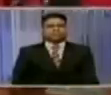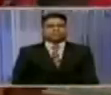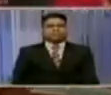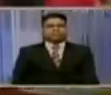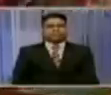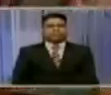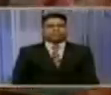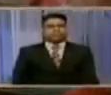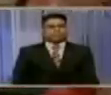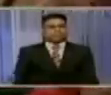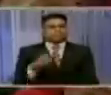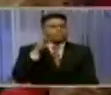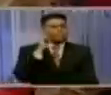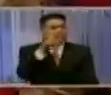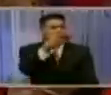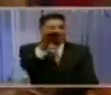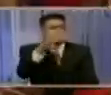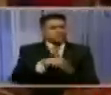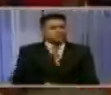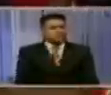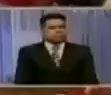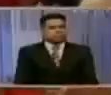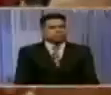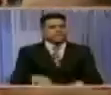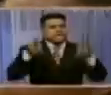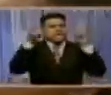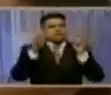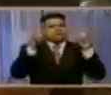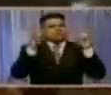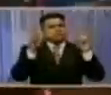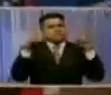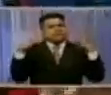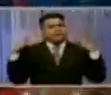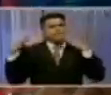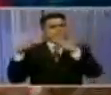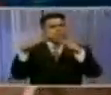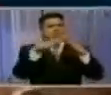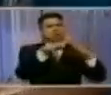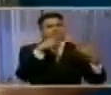Fíjense ustedes en el tema de la vivienda que proponen ustedes.